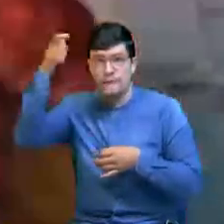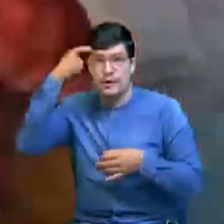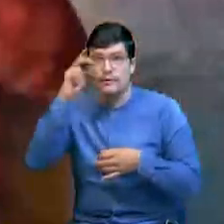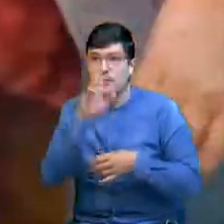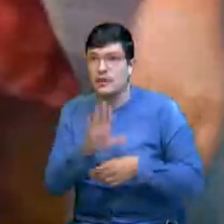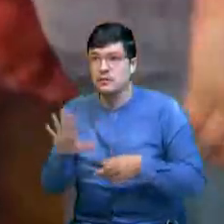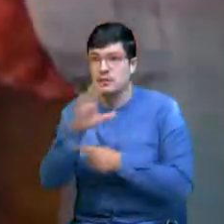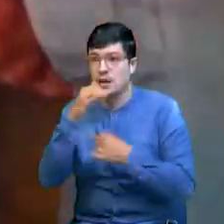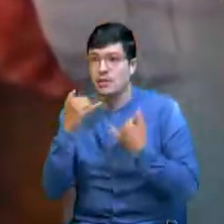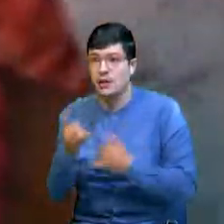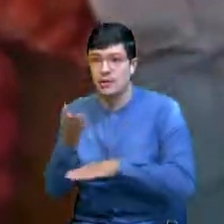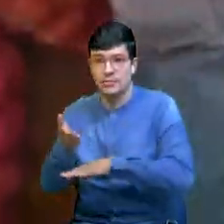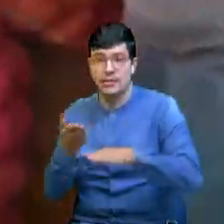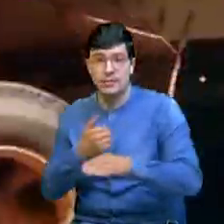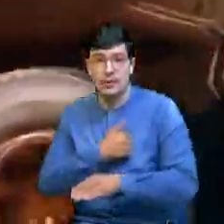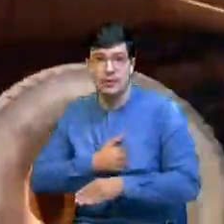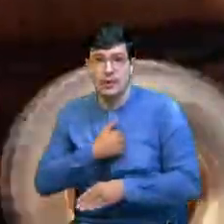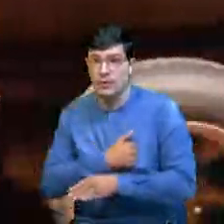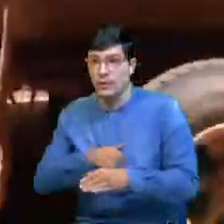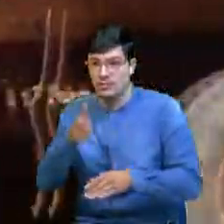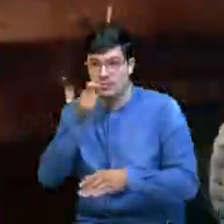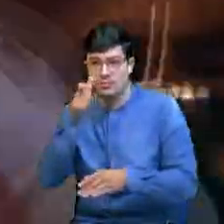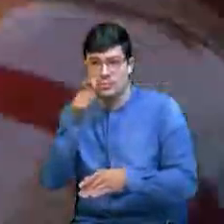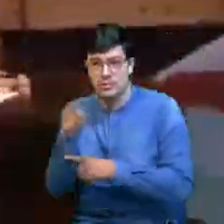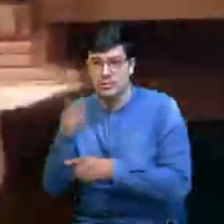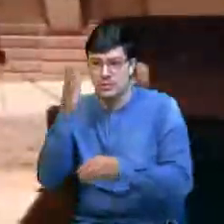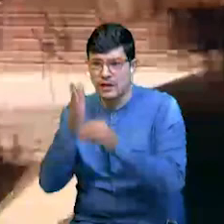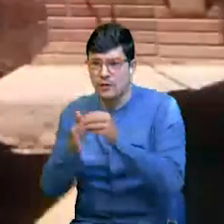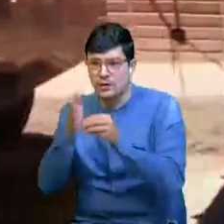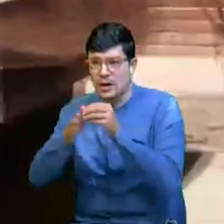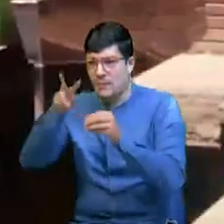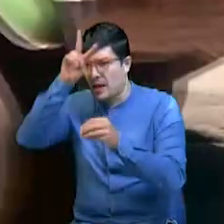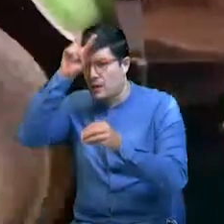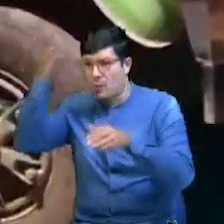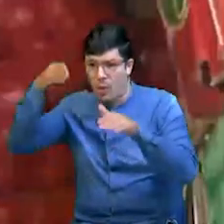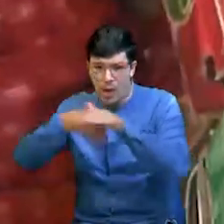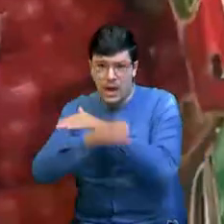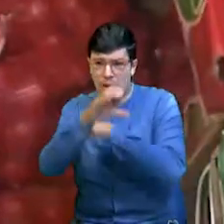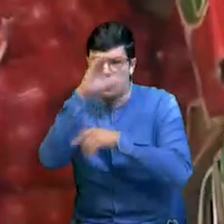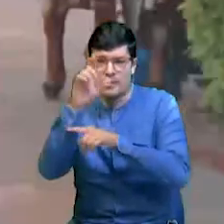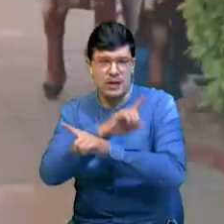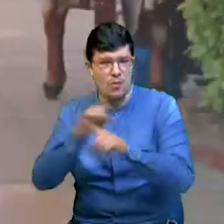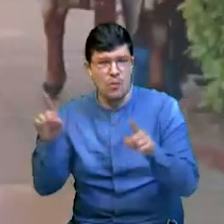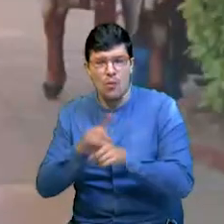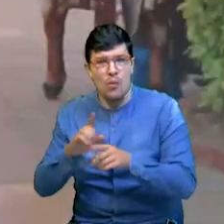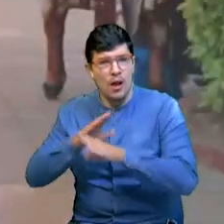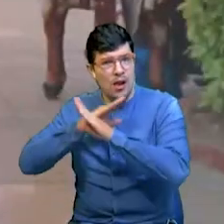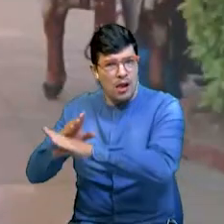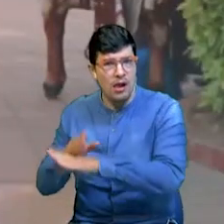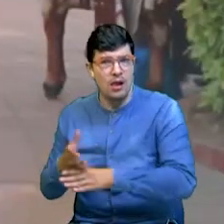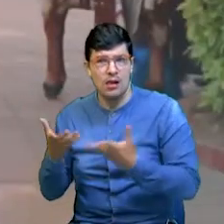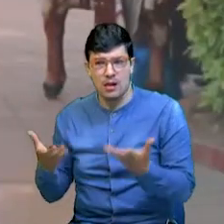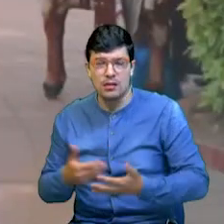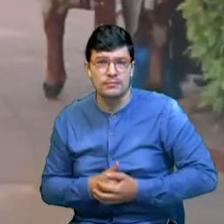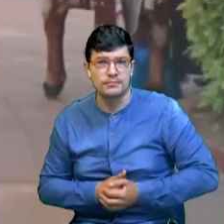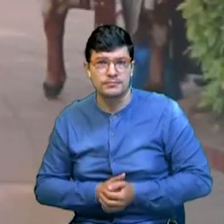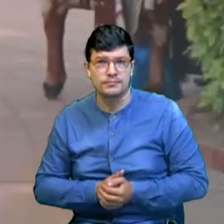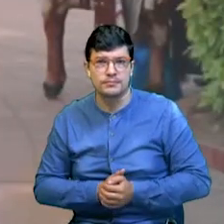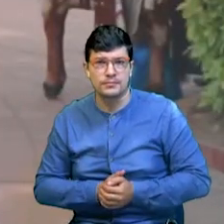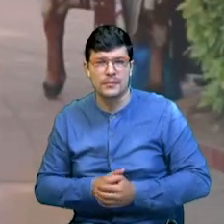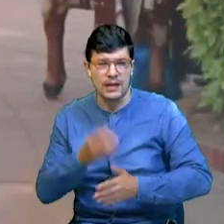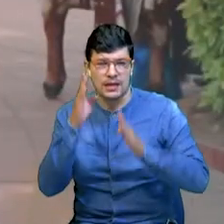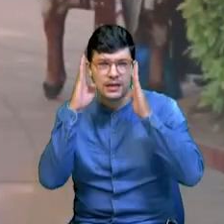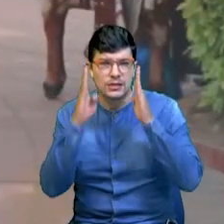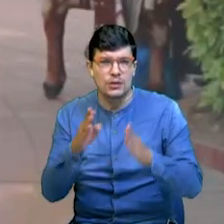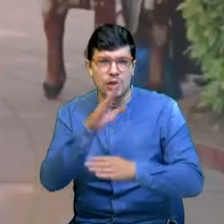sea controlado el ingreso de este producto de contrabando que debilita la agricultura de la región. Seguiremos atentos a este y